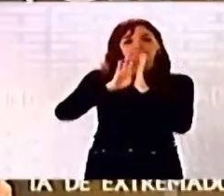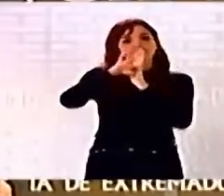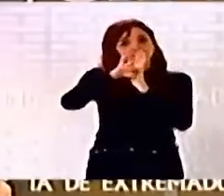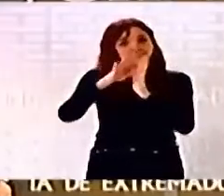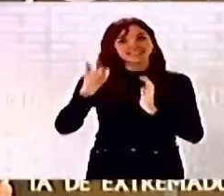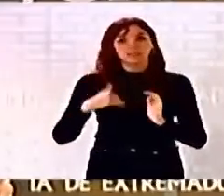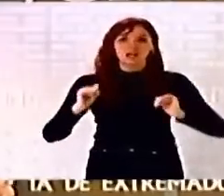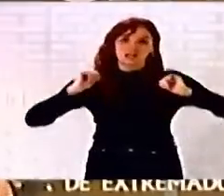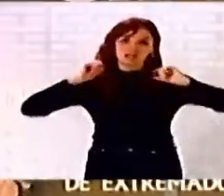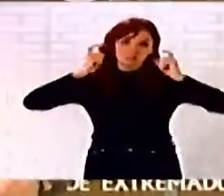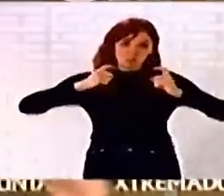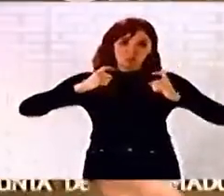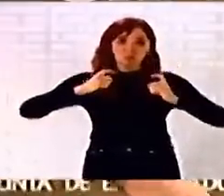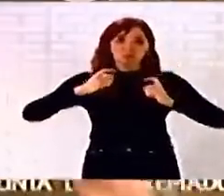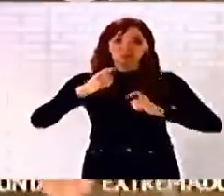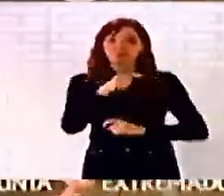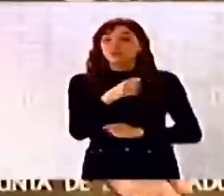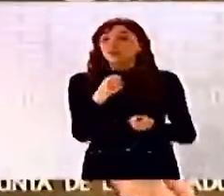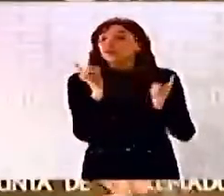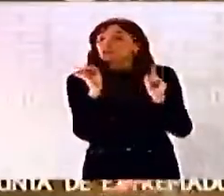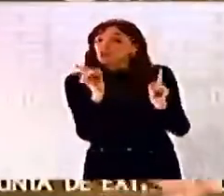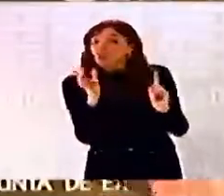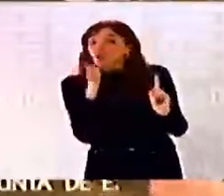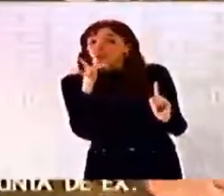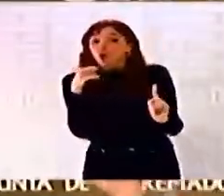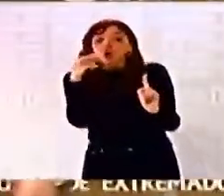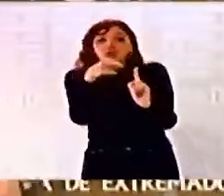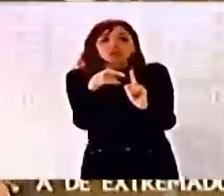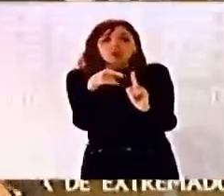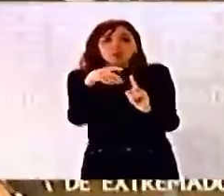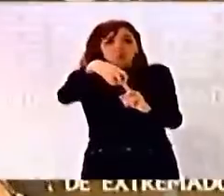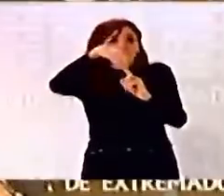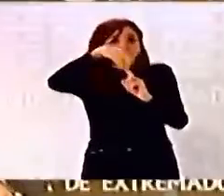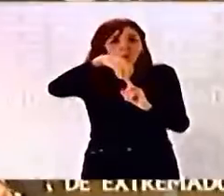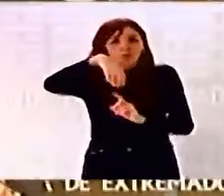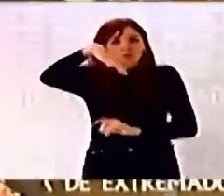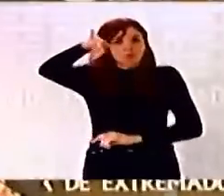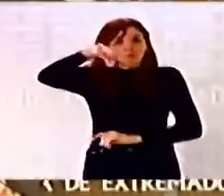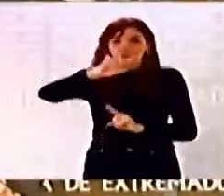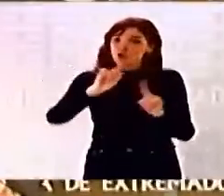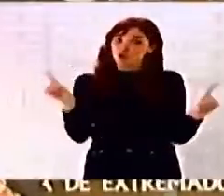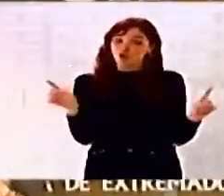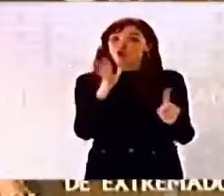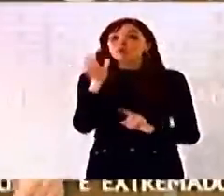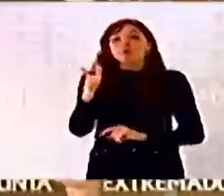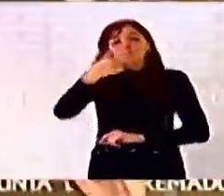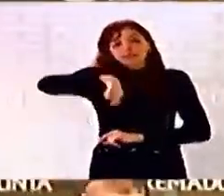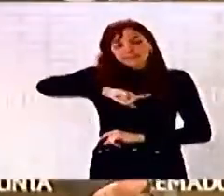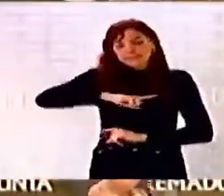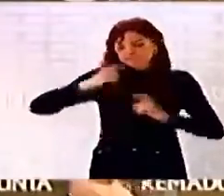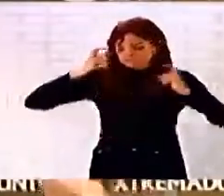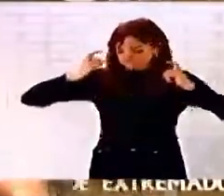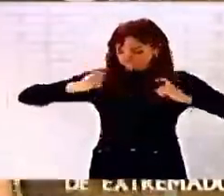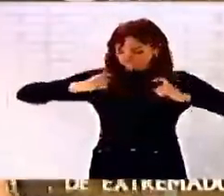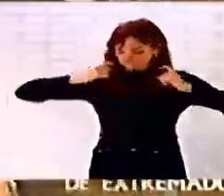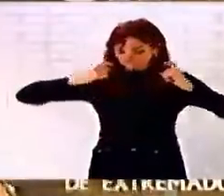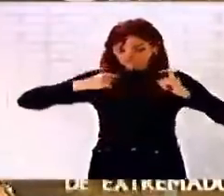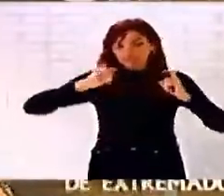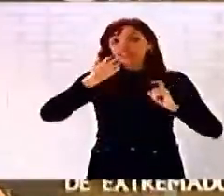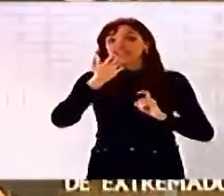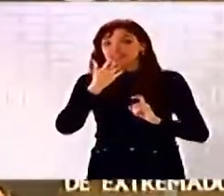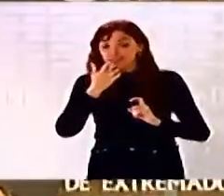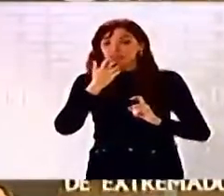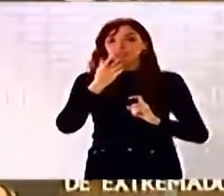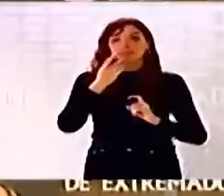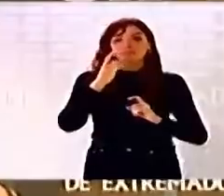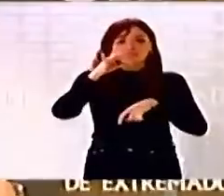porque en sí mismo sea un fin doblegar la curva, es porque es el mejor medio para